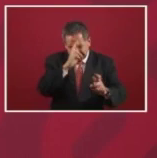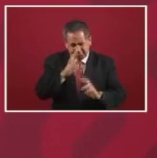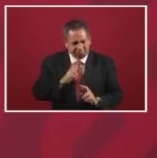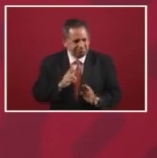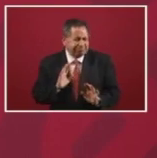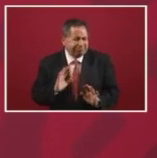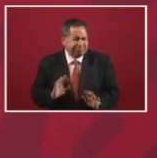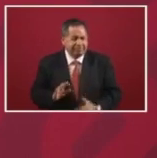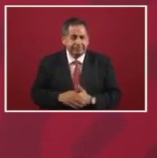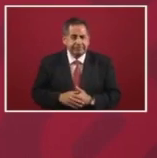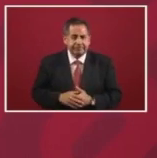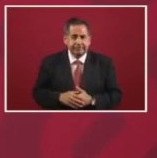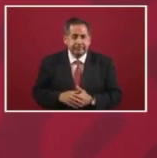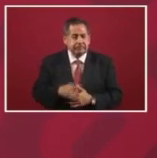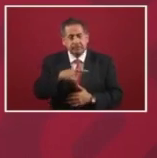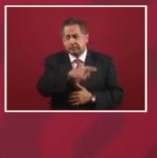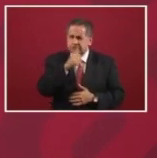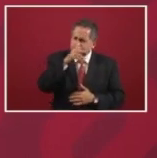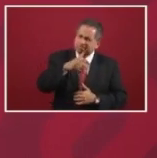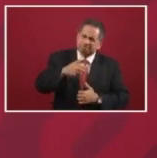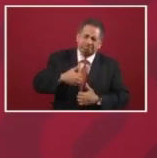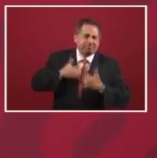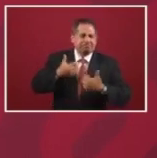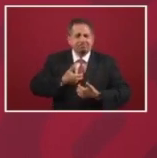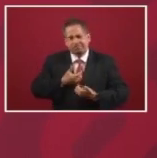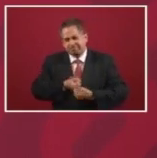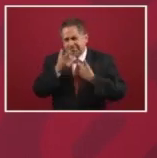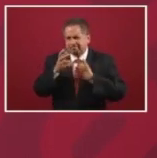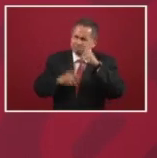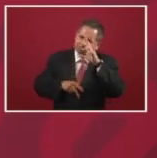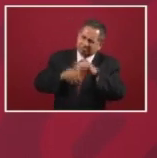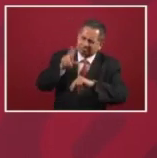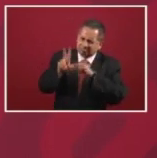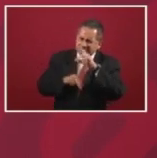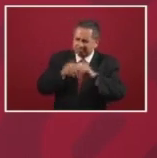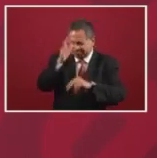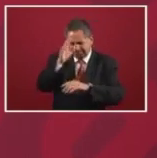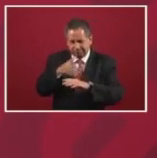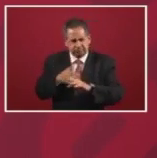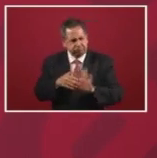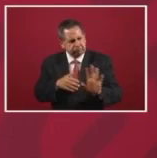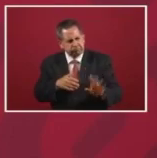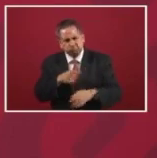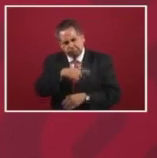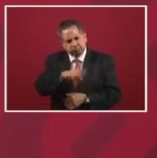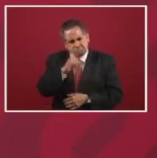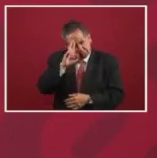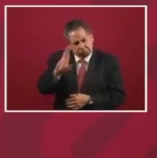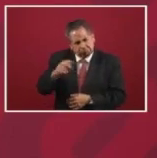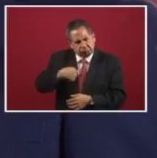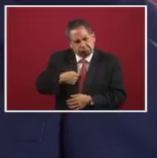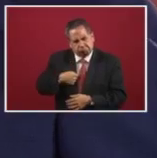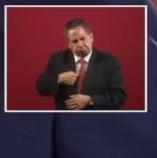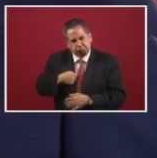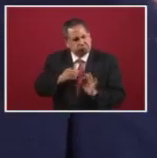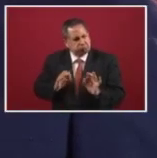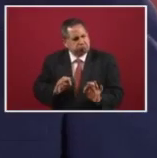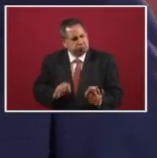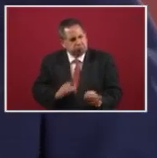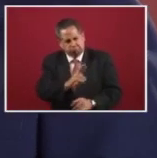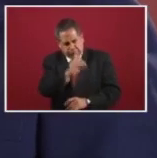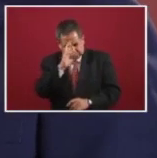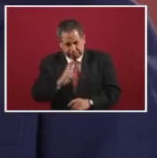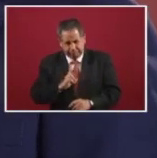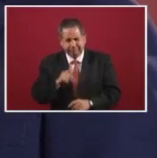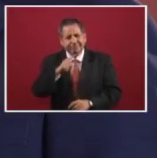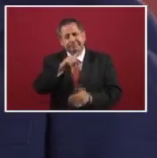y van a manifestarse en contra y son respetuosos. Eso que